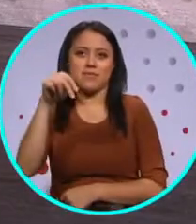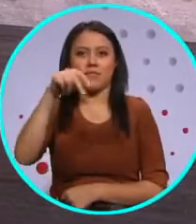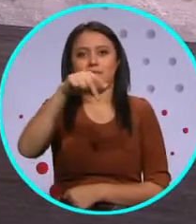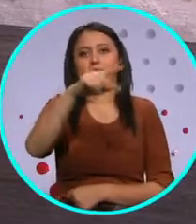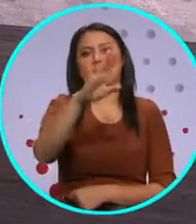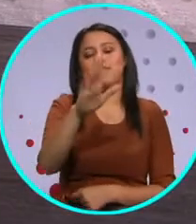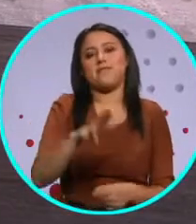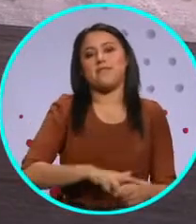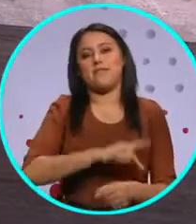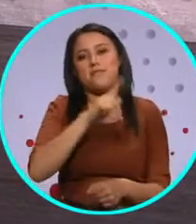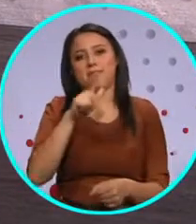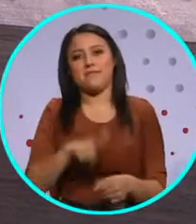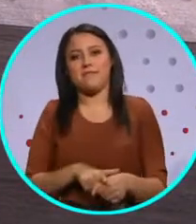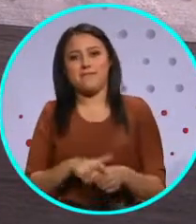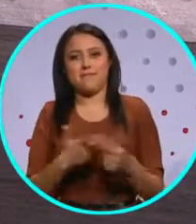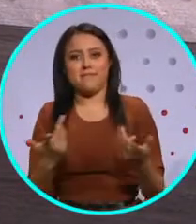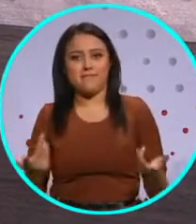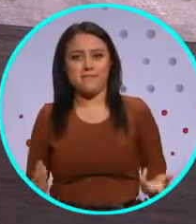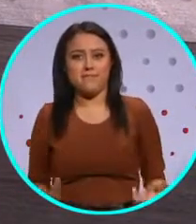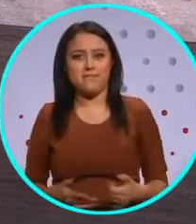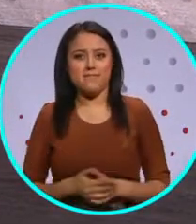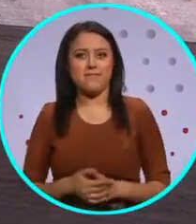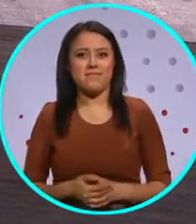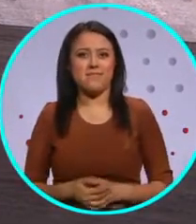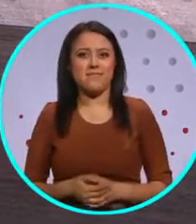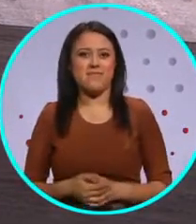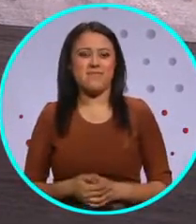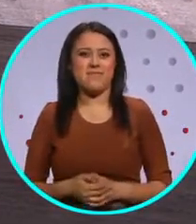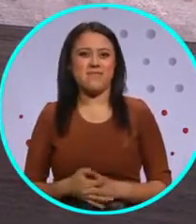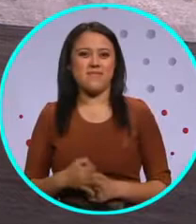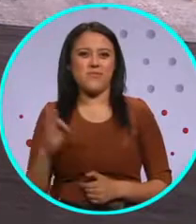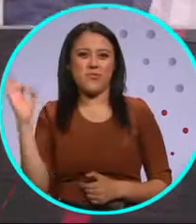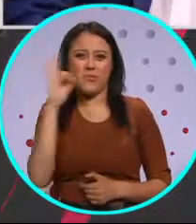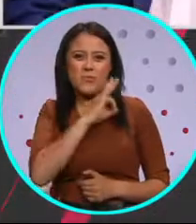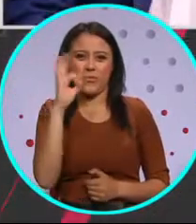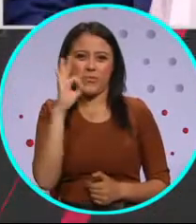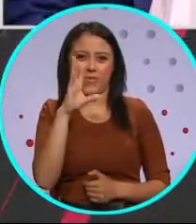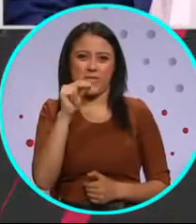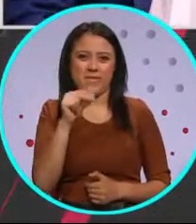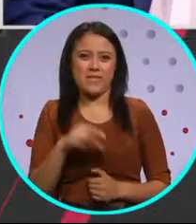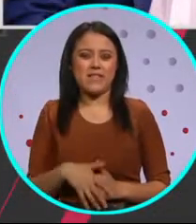ya que ésta de charcos donde pláticas ya que huele a